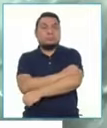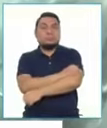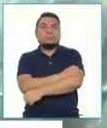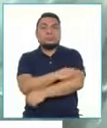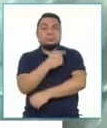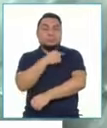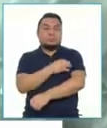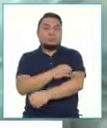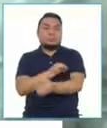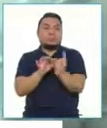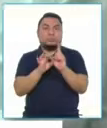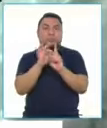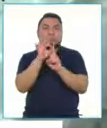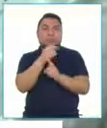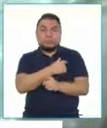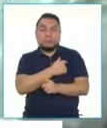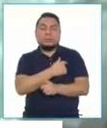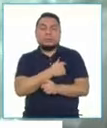96, 97, 98.